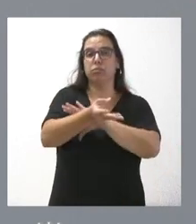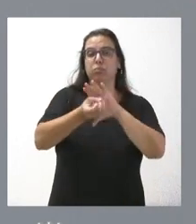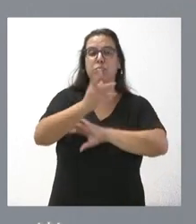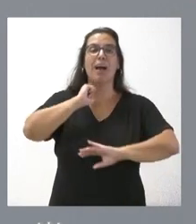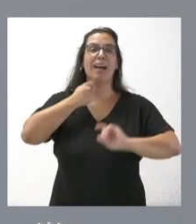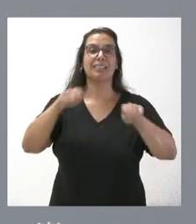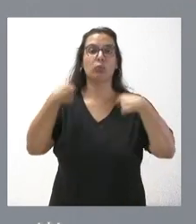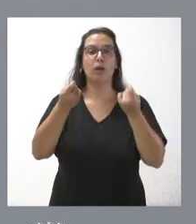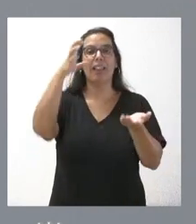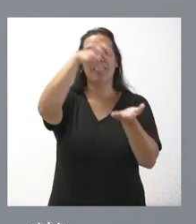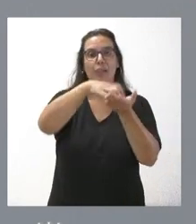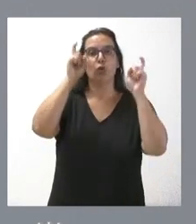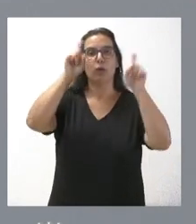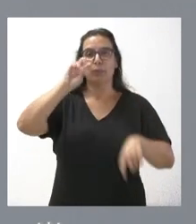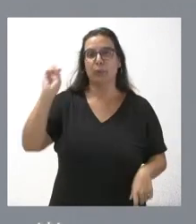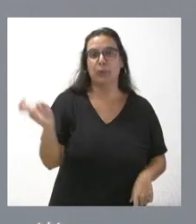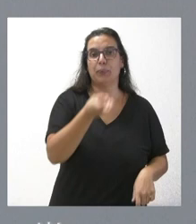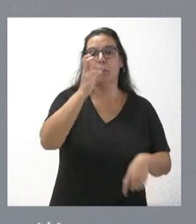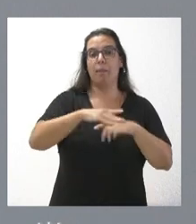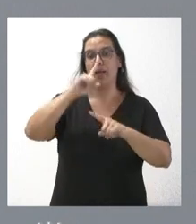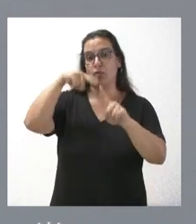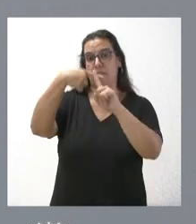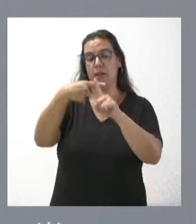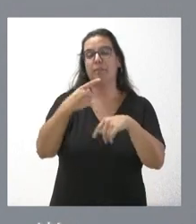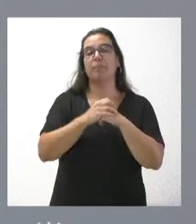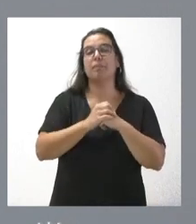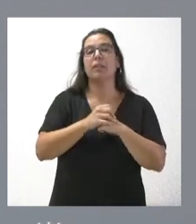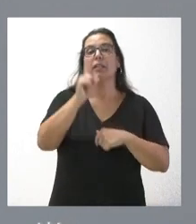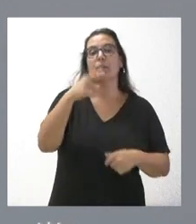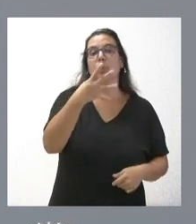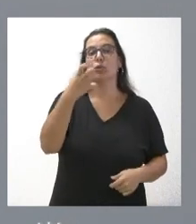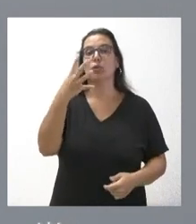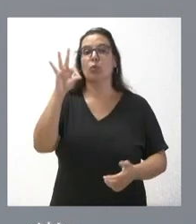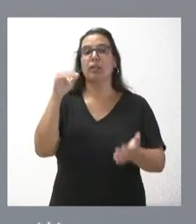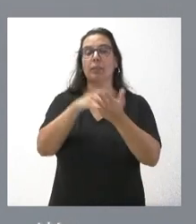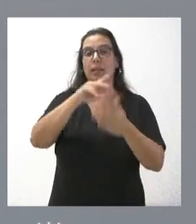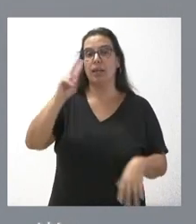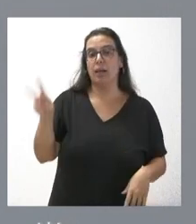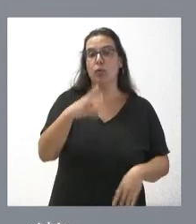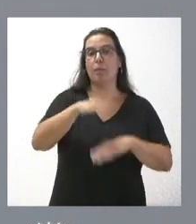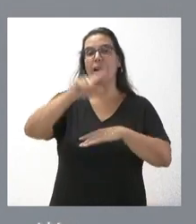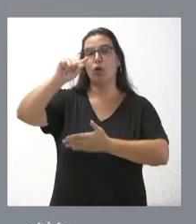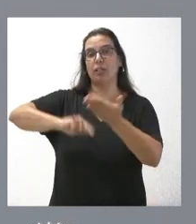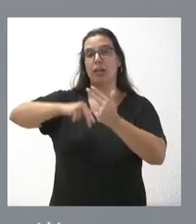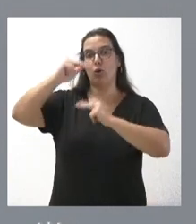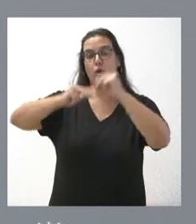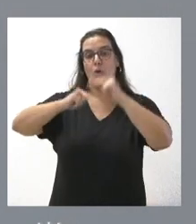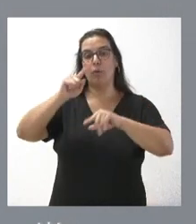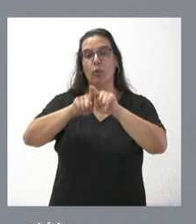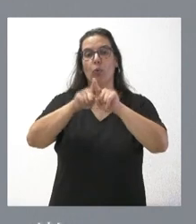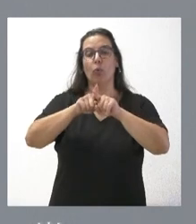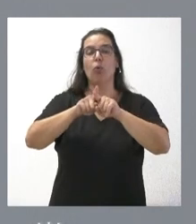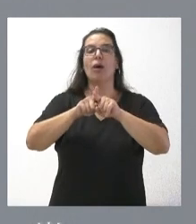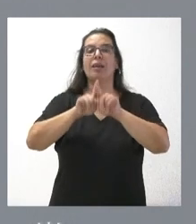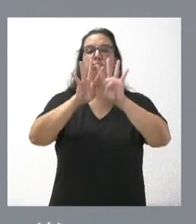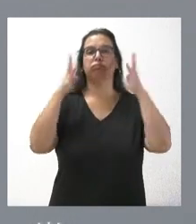diversos centros educativos de Castilla y León para el próximo ejercicio y 450.000 euros para contratar la obra de refuerzo de la estructura de forjados